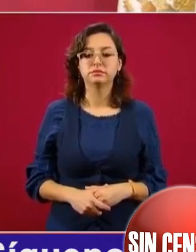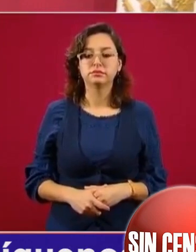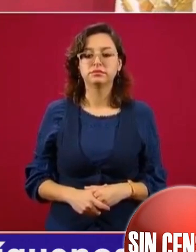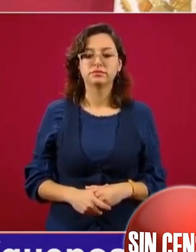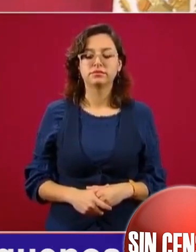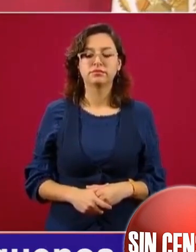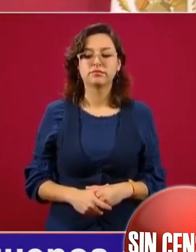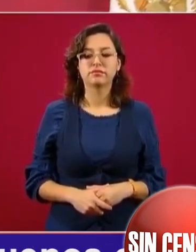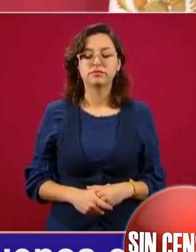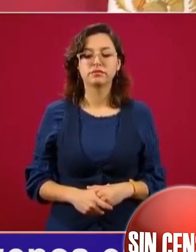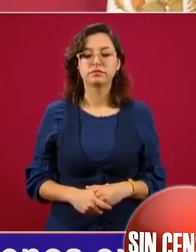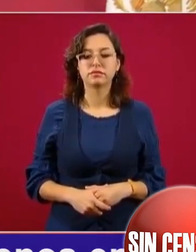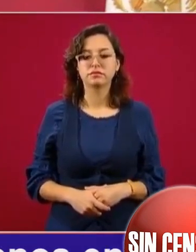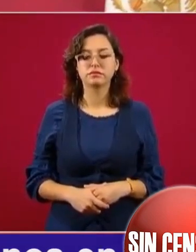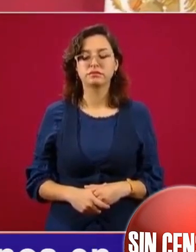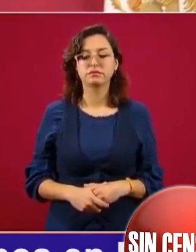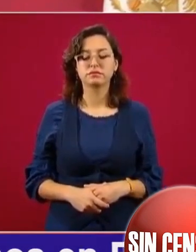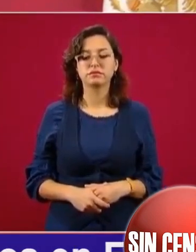se van a ir